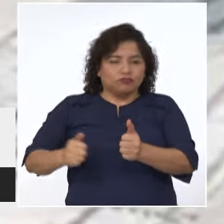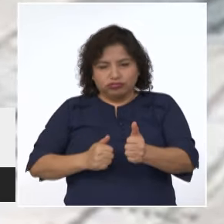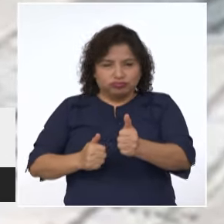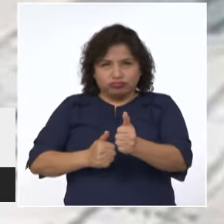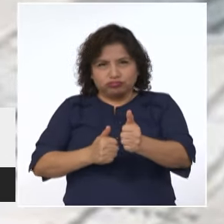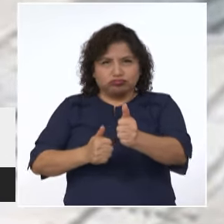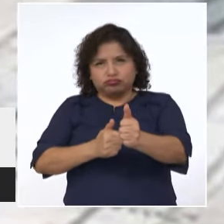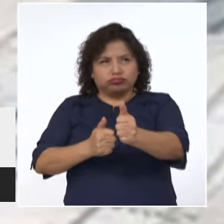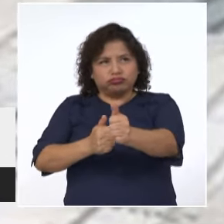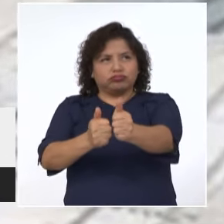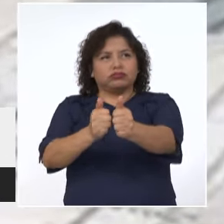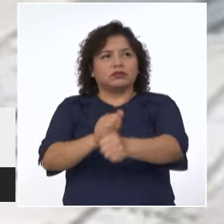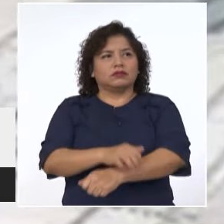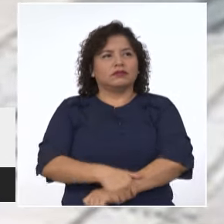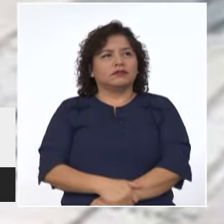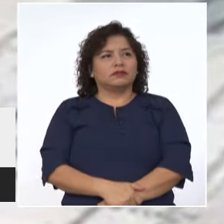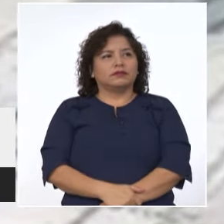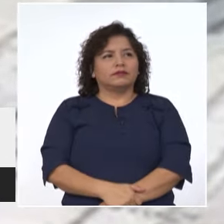persecución.